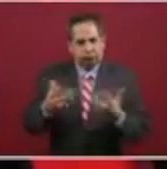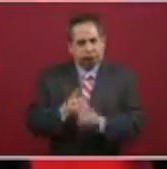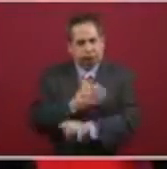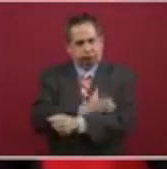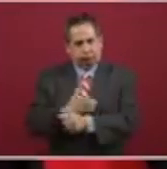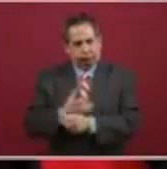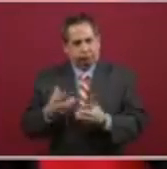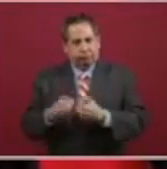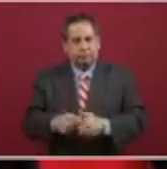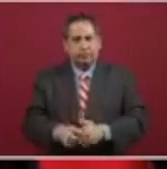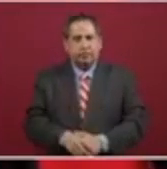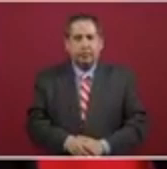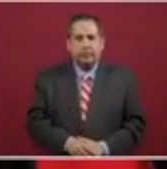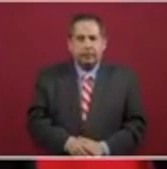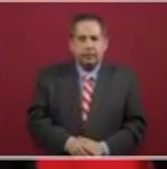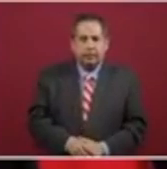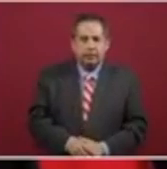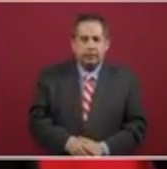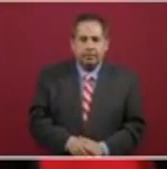acompañan.